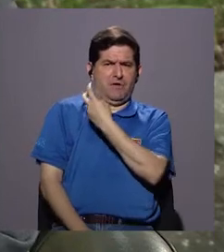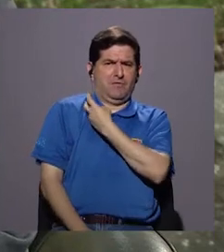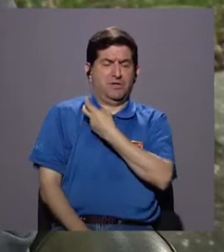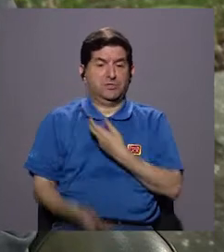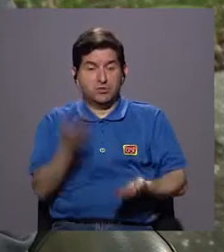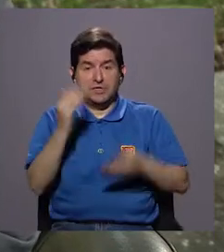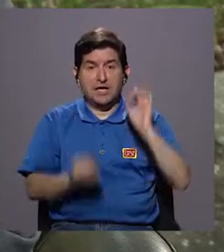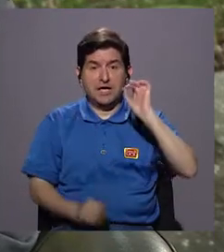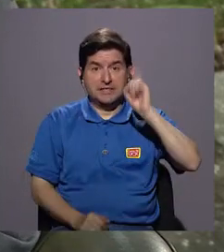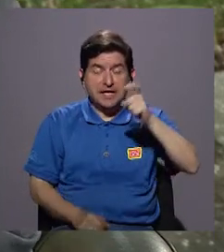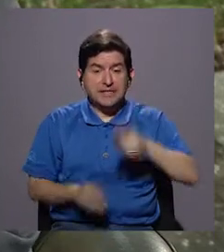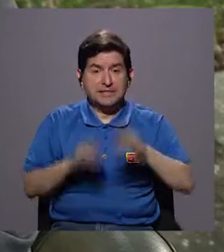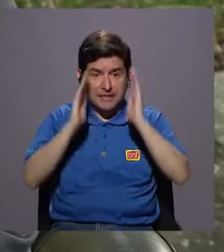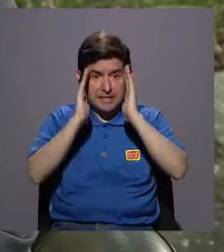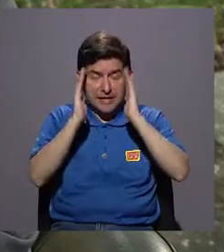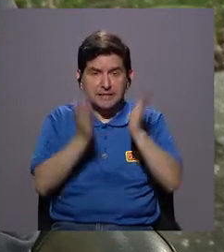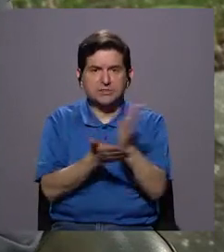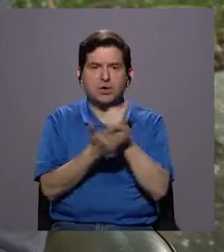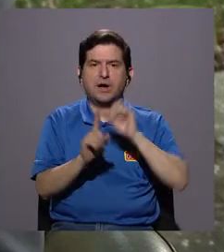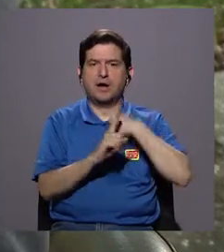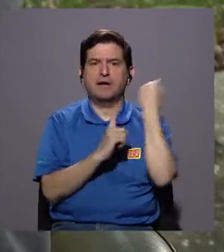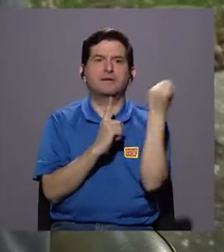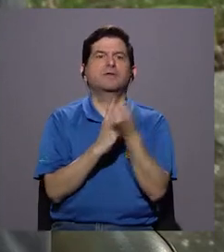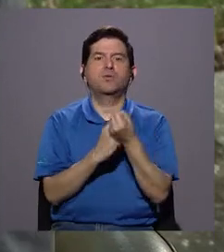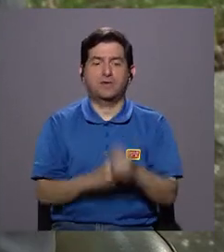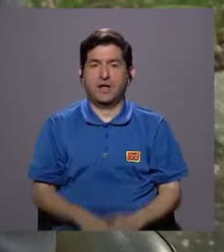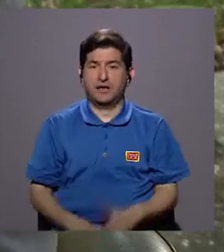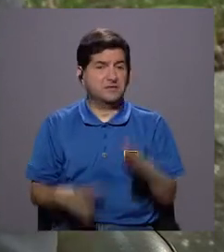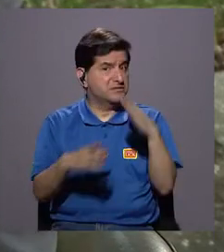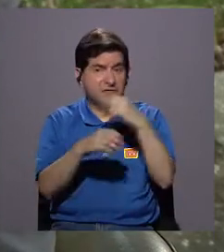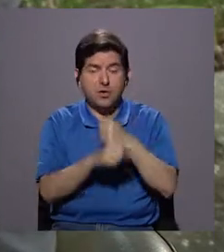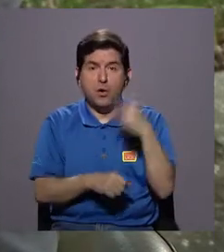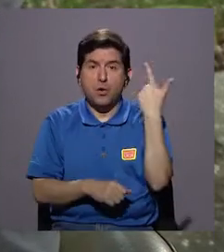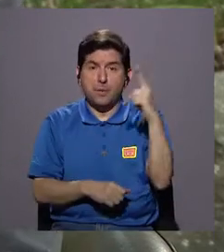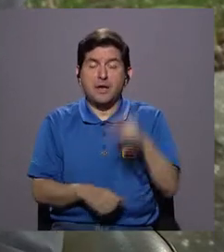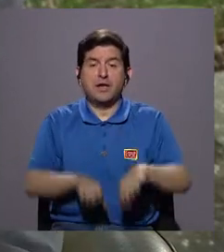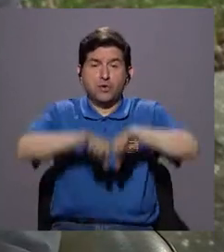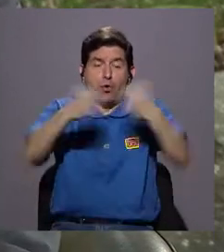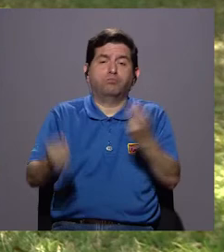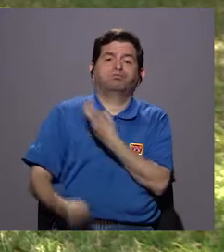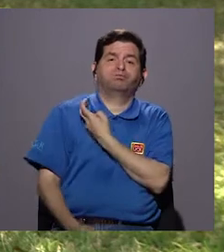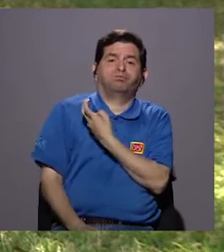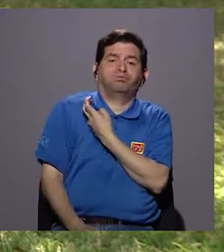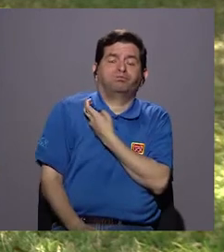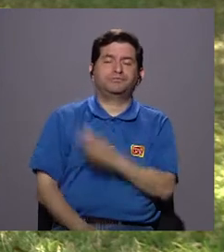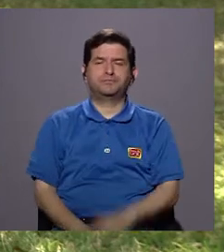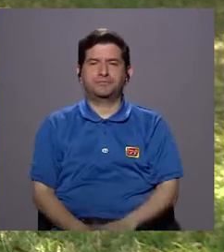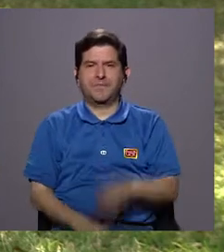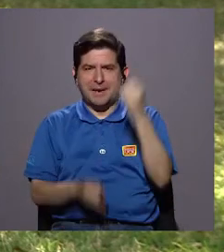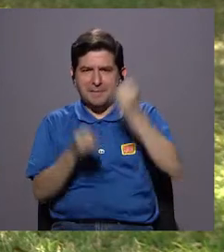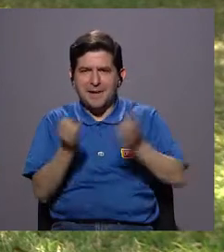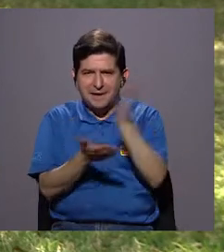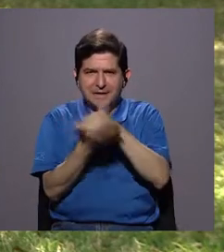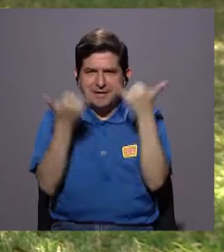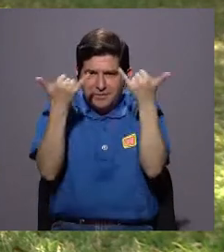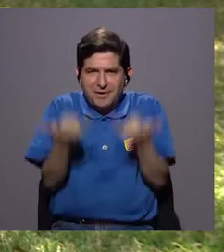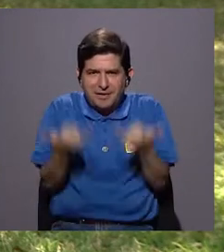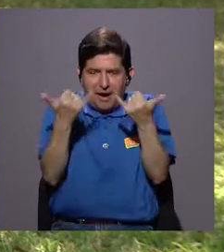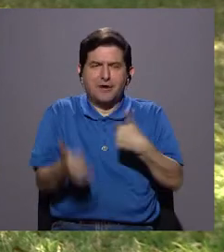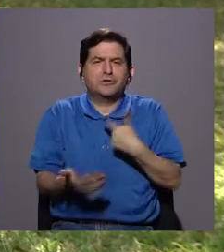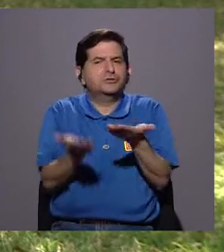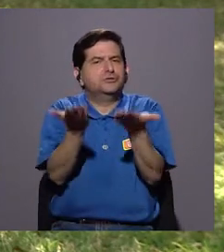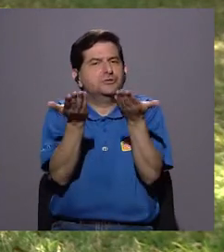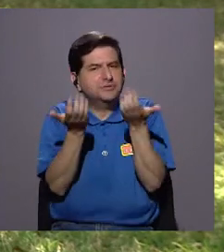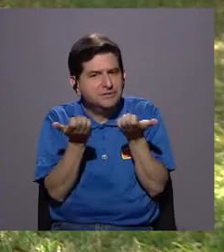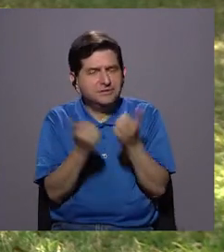tengamos que diagnosticar y tratar alguna condición, uh-huh, porque uh-huh. de no hacerlo aumenta el riesgo de una fractura. Uh-huh. Y ya para cerrar este bloque nada más, me